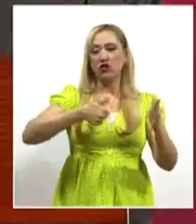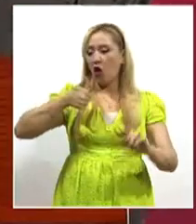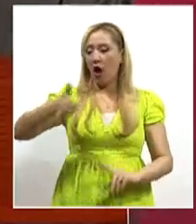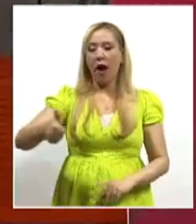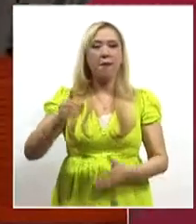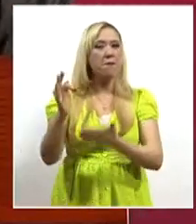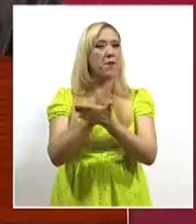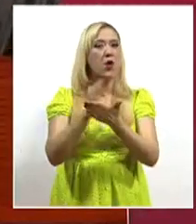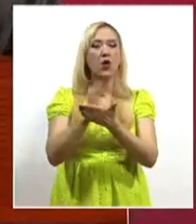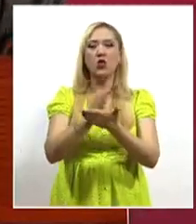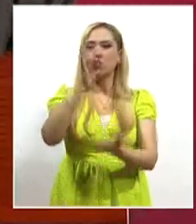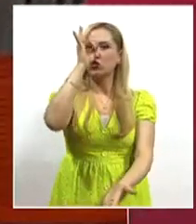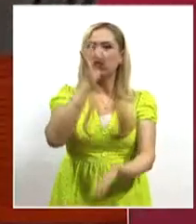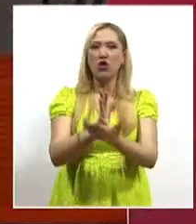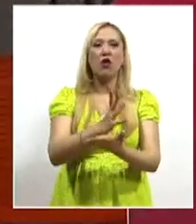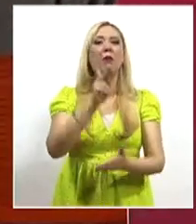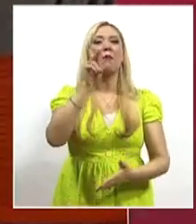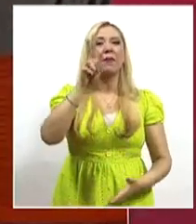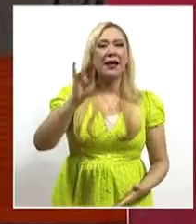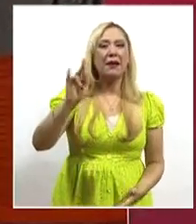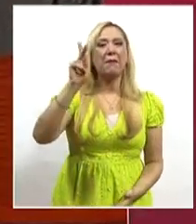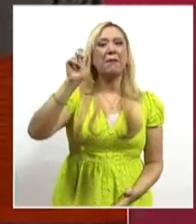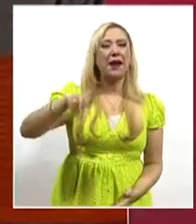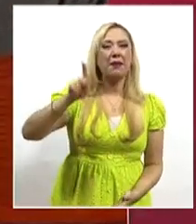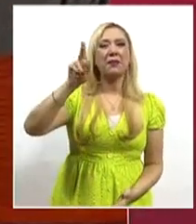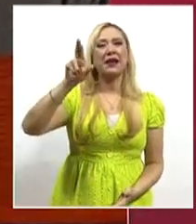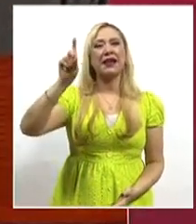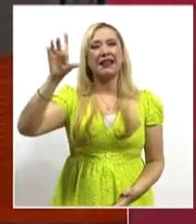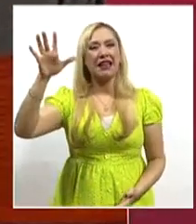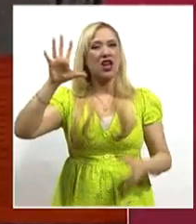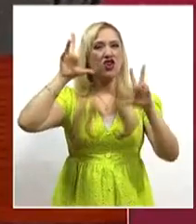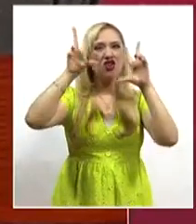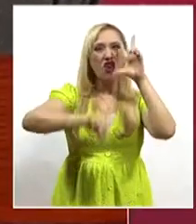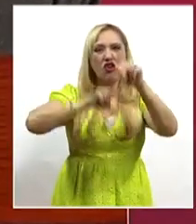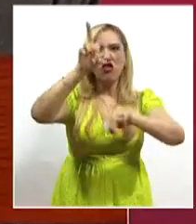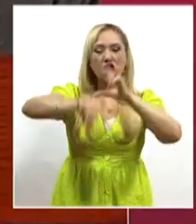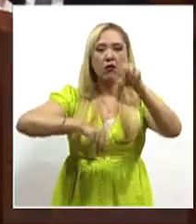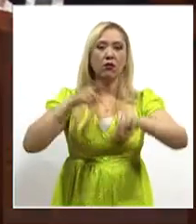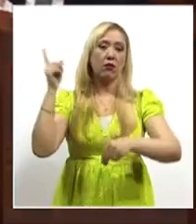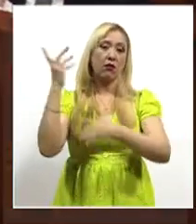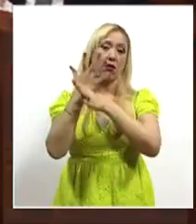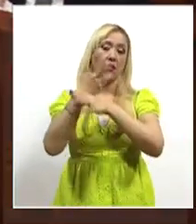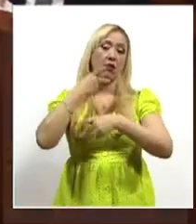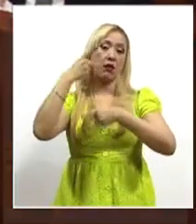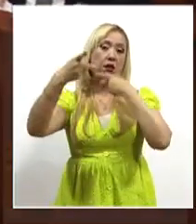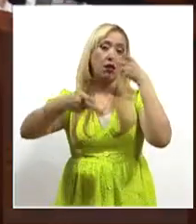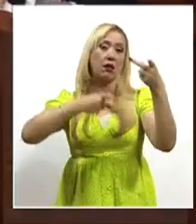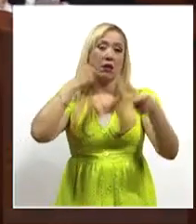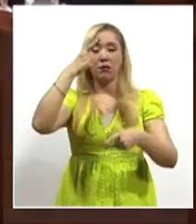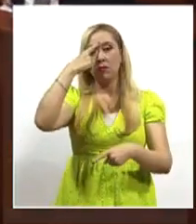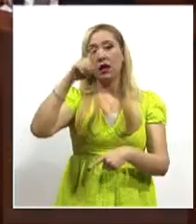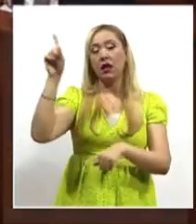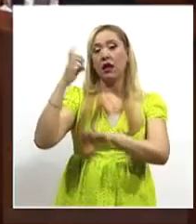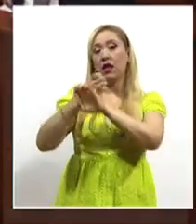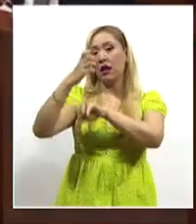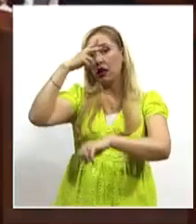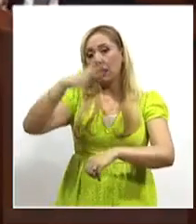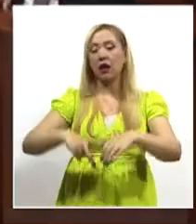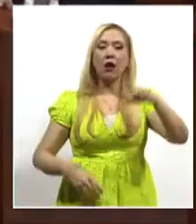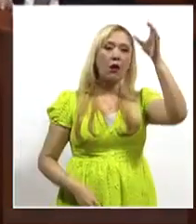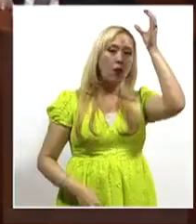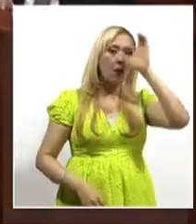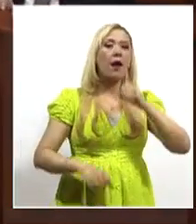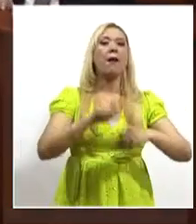como bloque conservador y continuar con la denominada Cuarta Transformación en las recientes elecciones en el Estado de México y